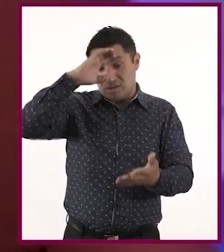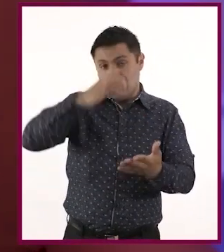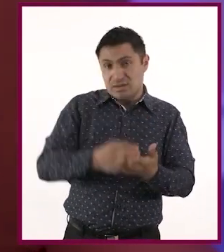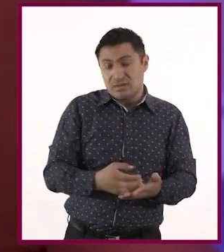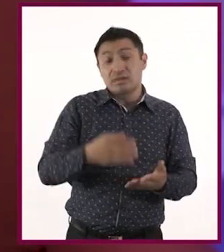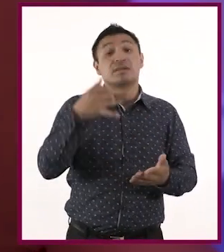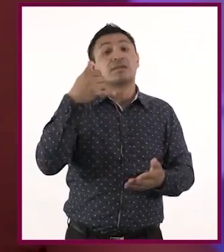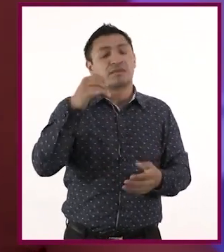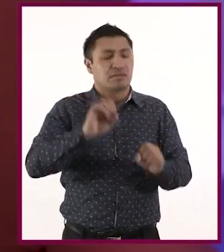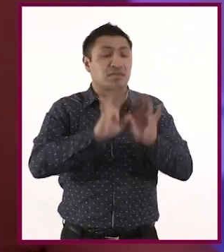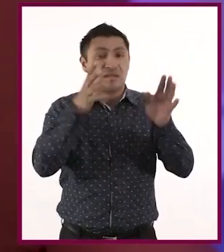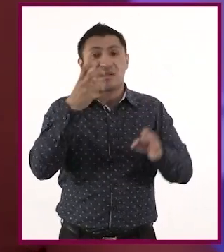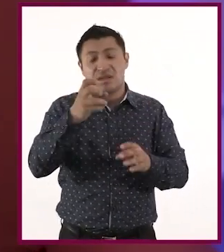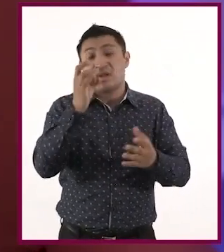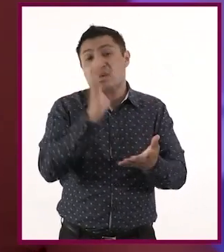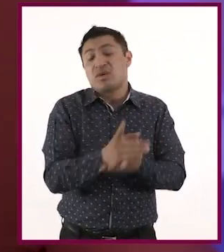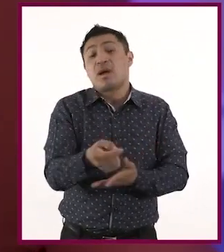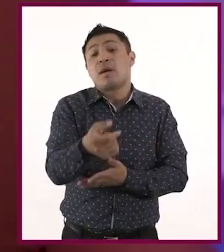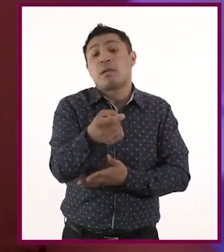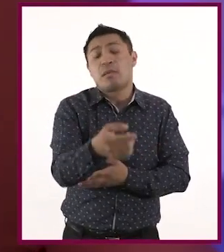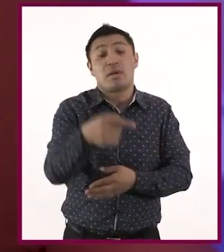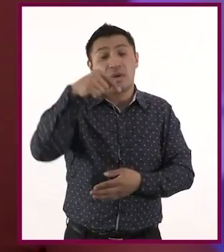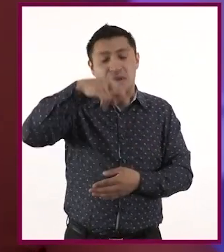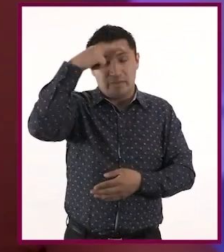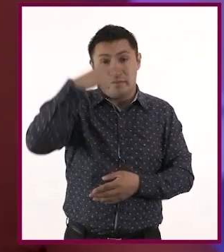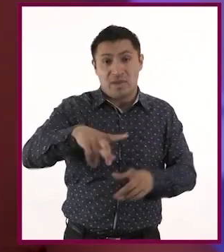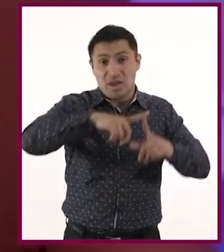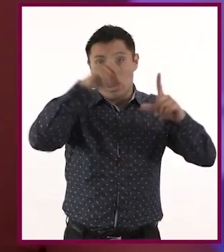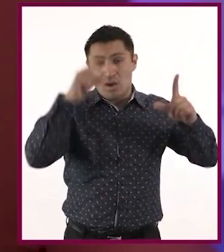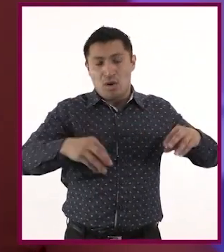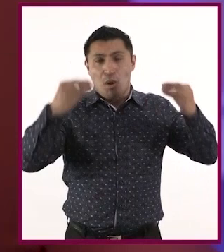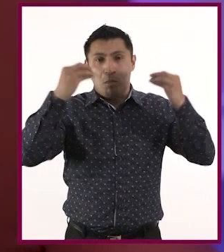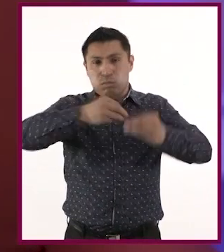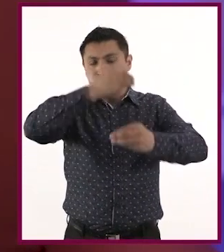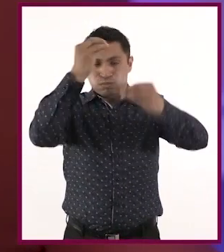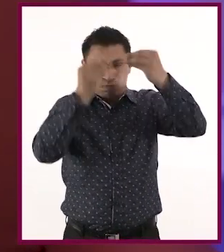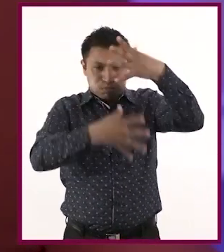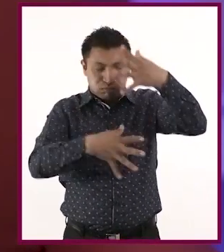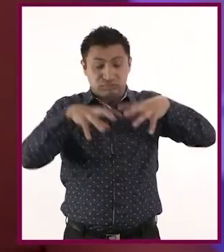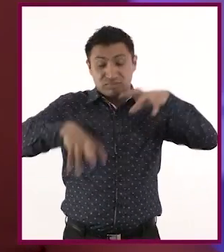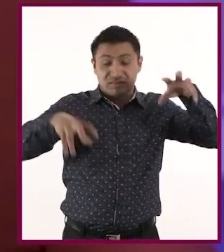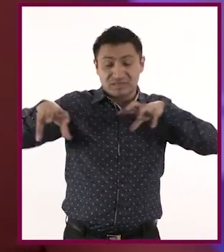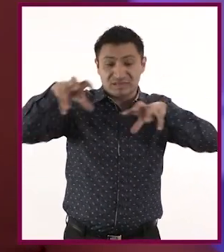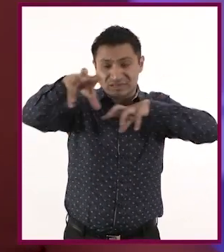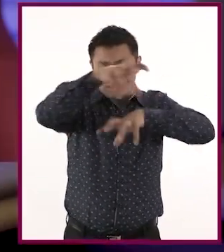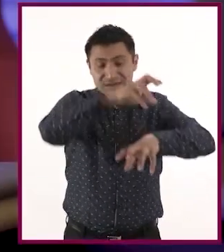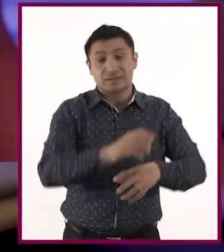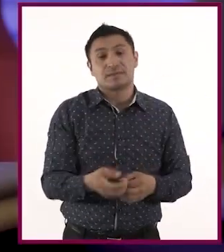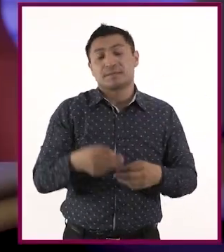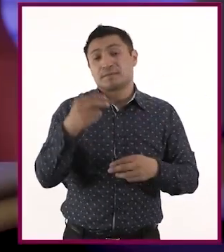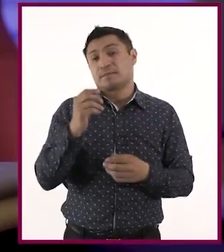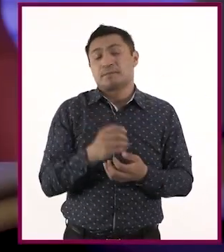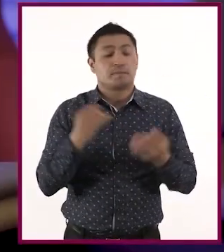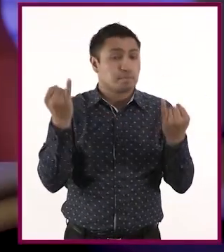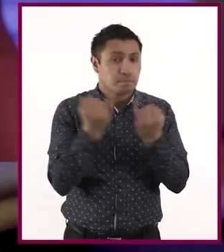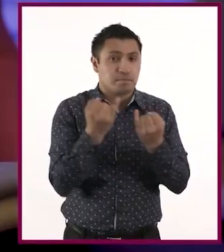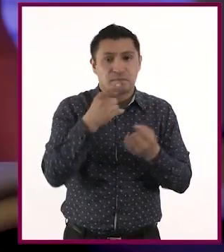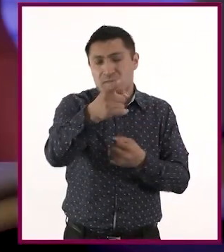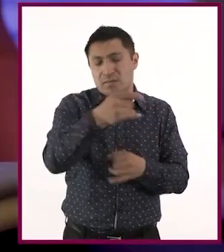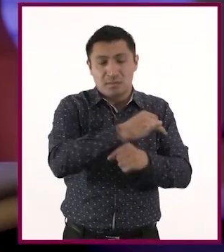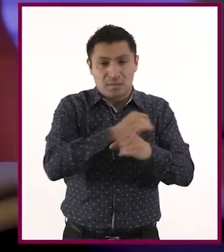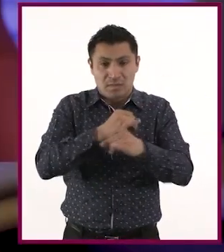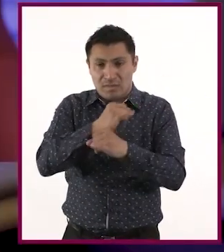católica. Claro que esta fue solo una probada, ya que México es un gran país con muchas regiones y particularidades locales. Los invito a sumarse